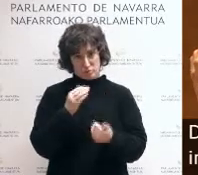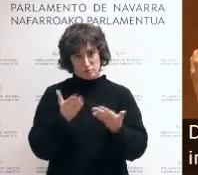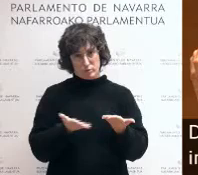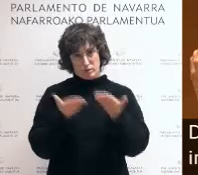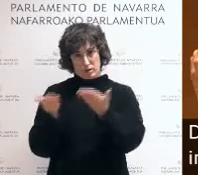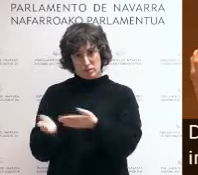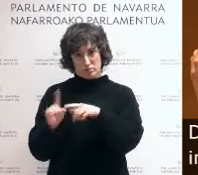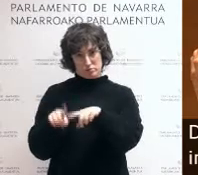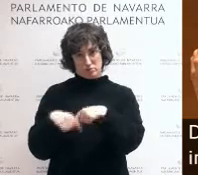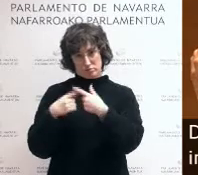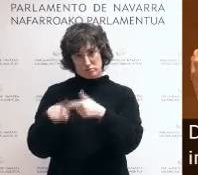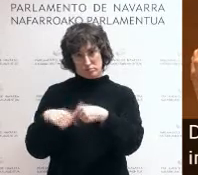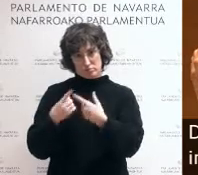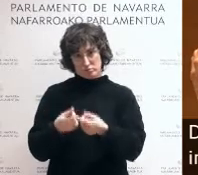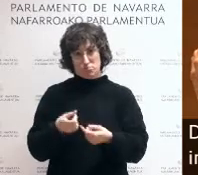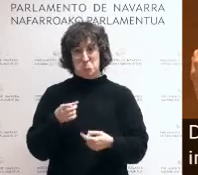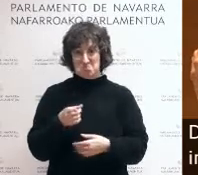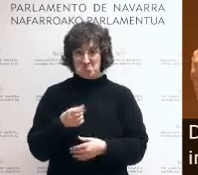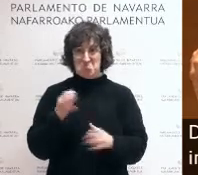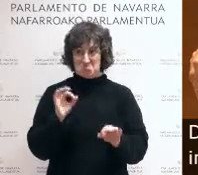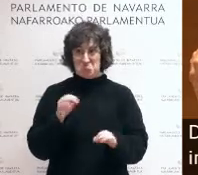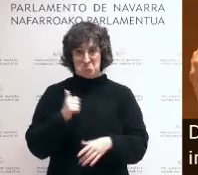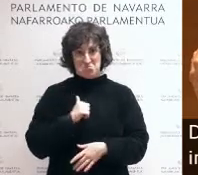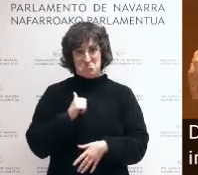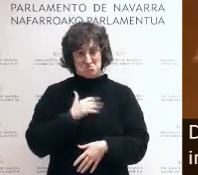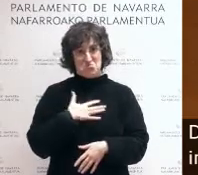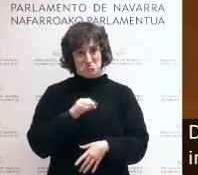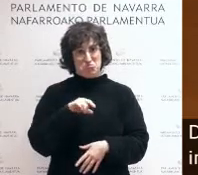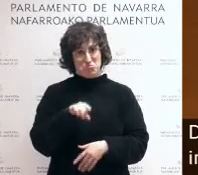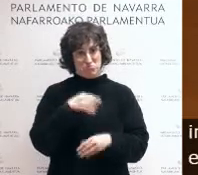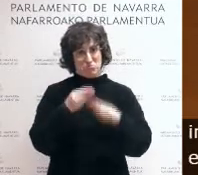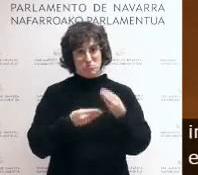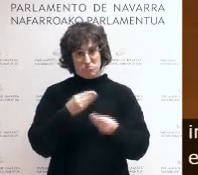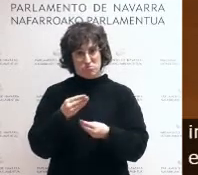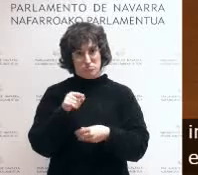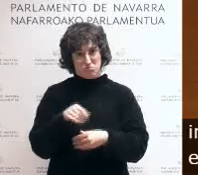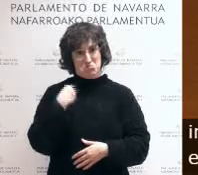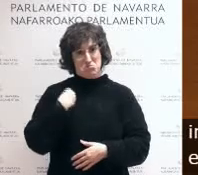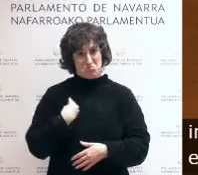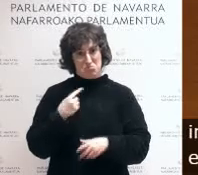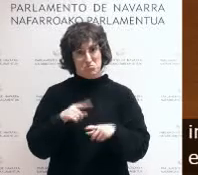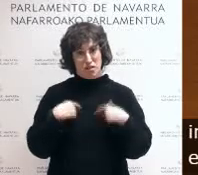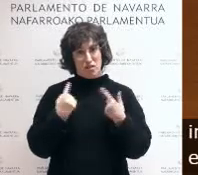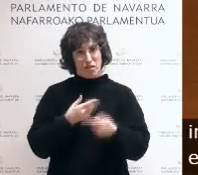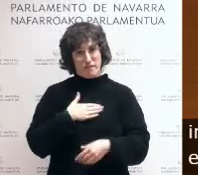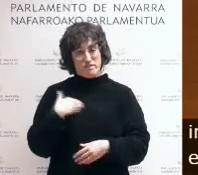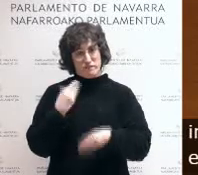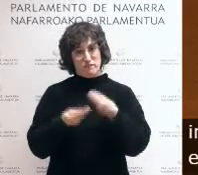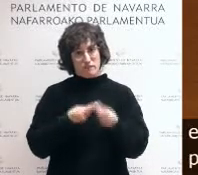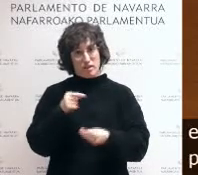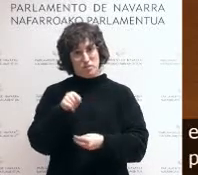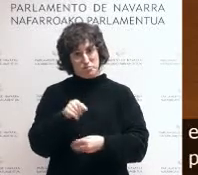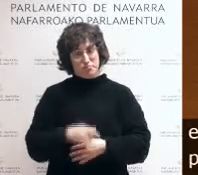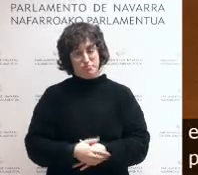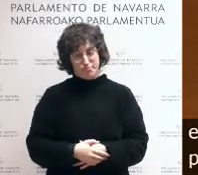Y así se ha entendido esta ventaja siempre. Y esa es la virtualidad de nuestra potestad tributaria. Y así